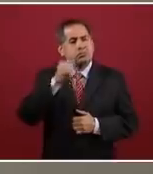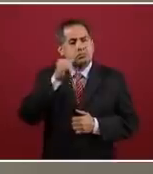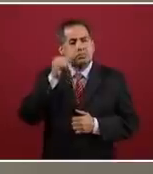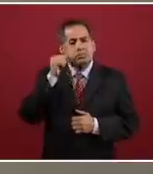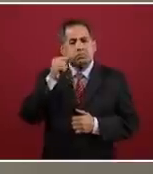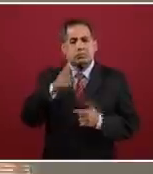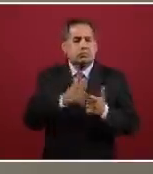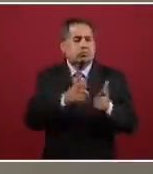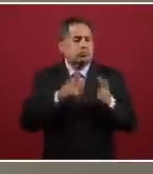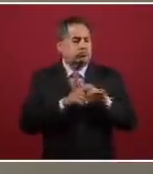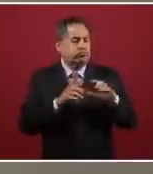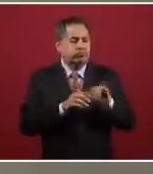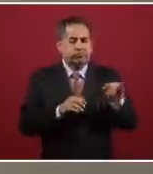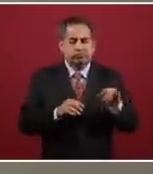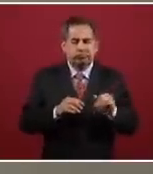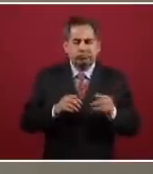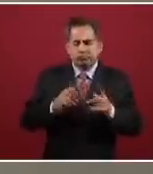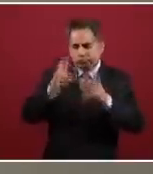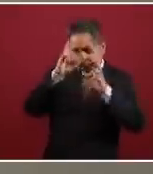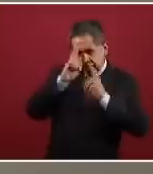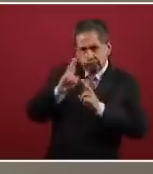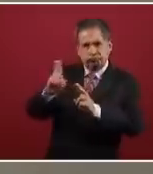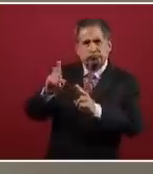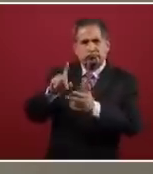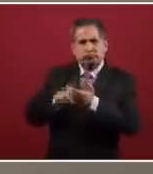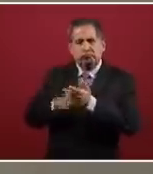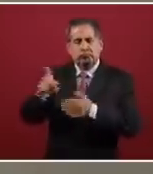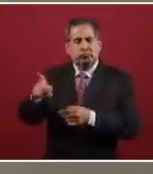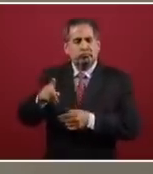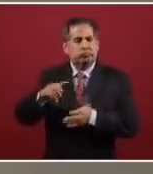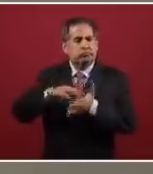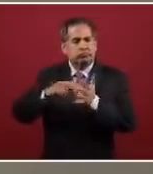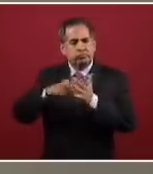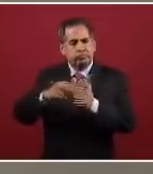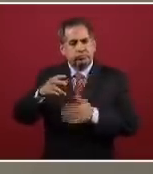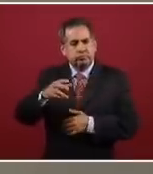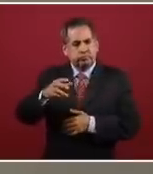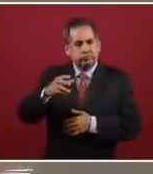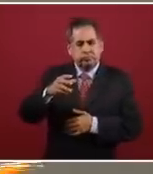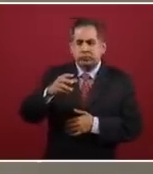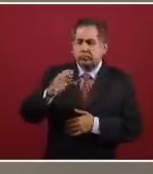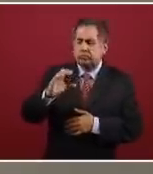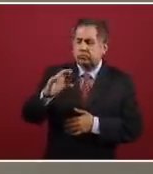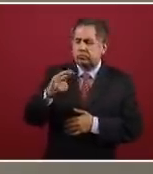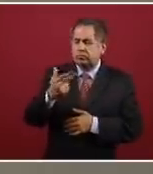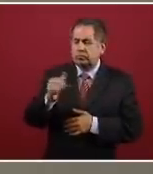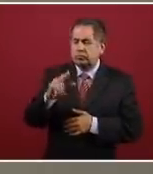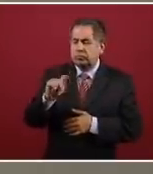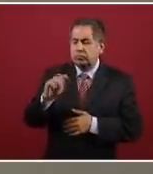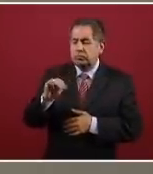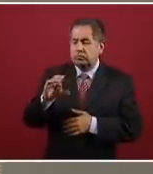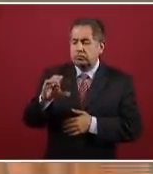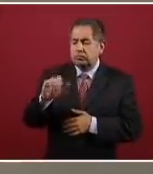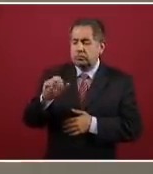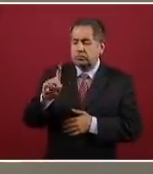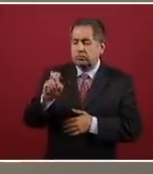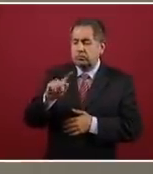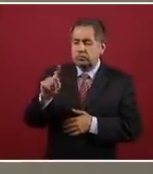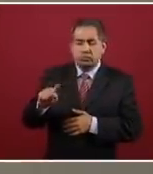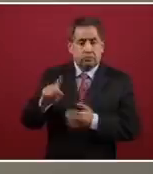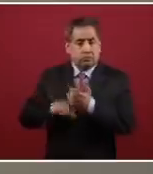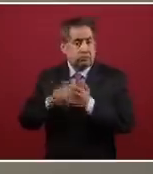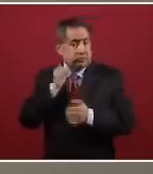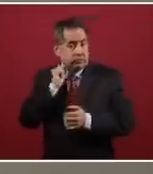partidos de la izquierda le realizan un homenaje al ingeniero Cuauhtémoc Cárdenas en el Senado, donde dice que